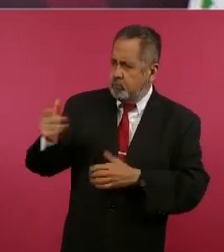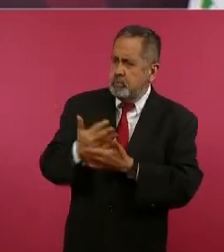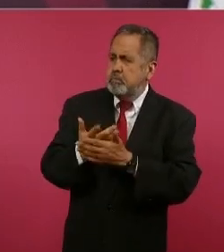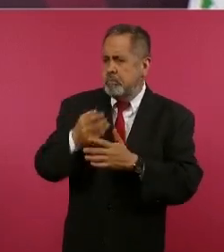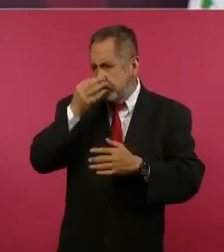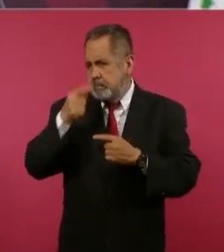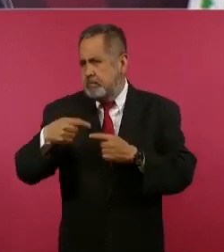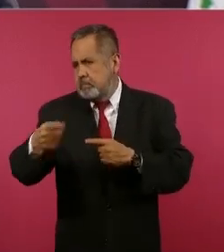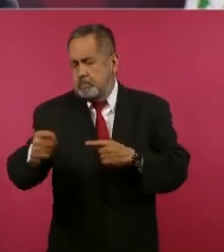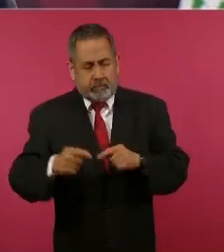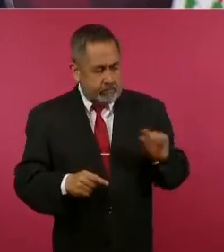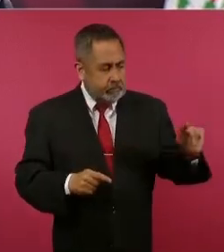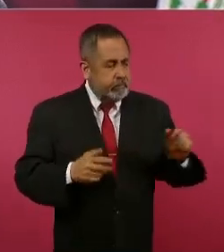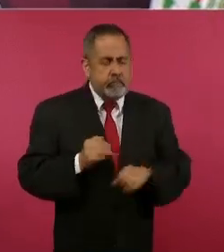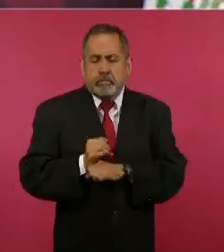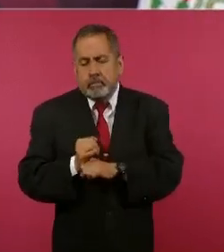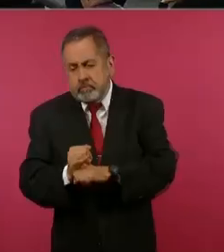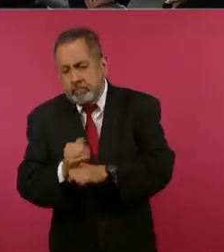A ver,